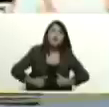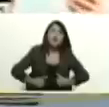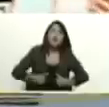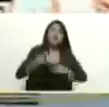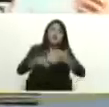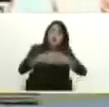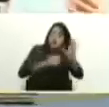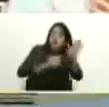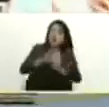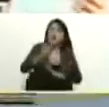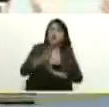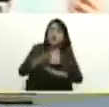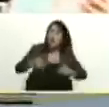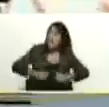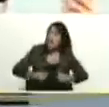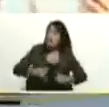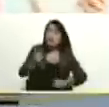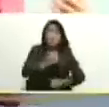avanzando por esfuerzo propio.